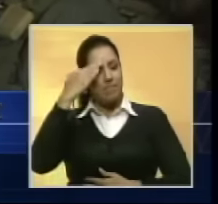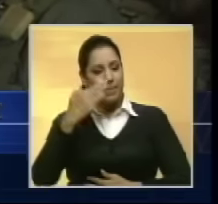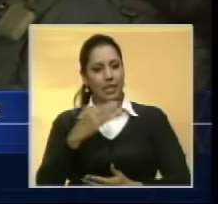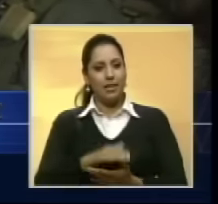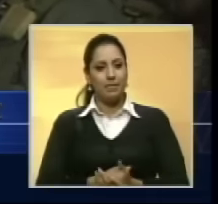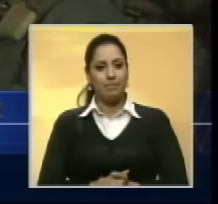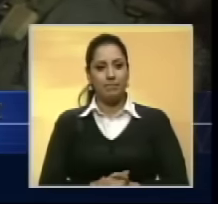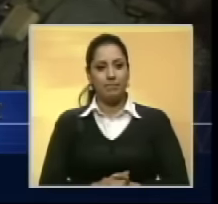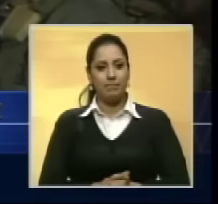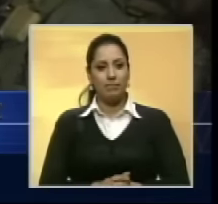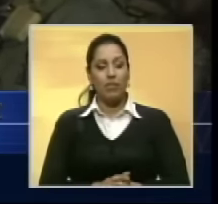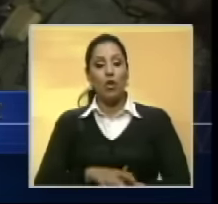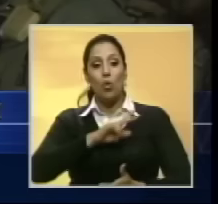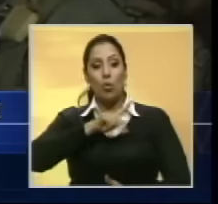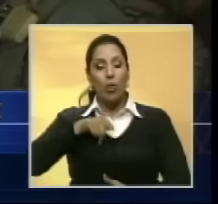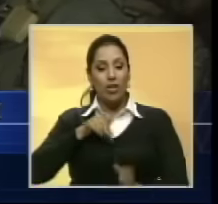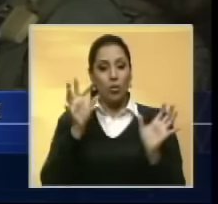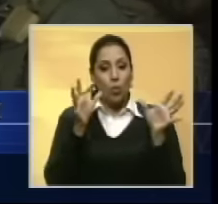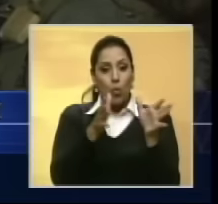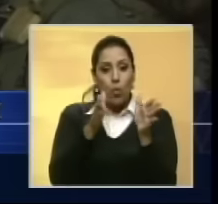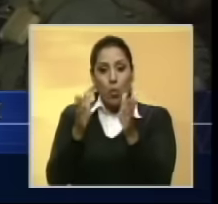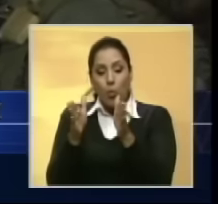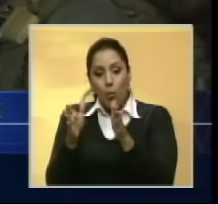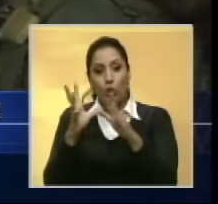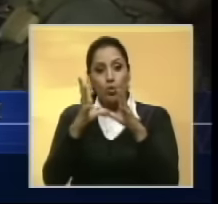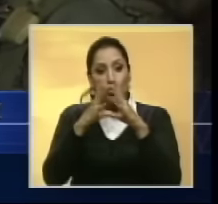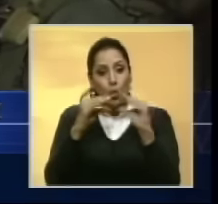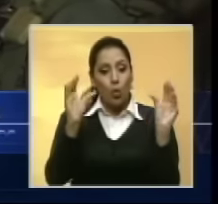militares de nuestros cuadros en todas las